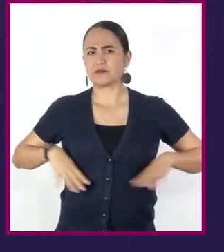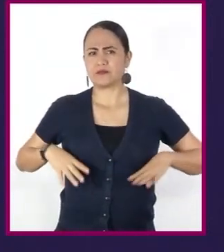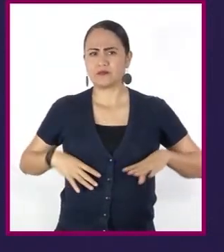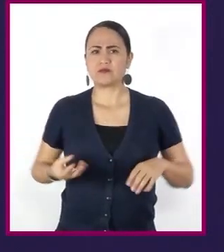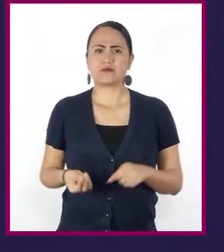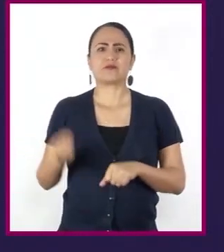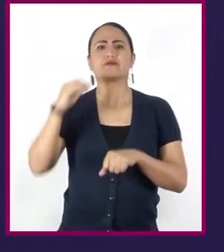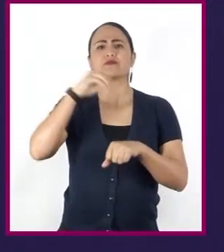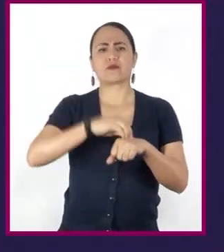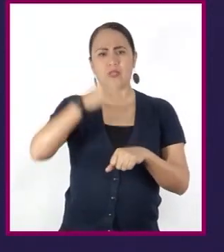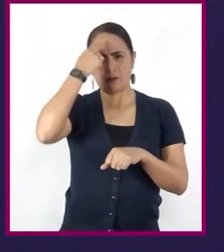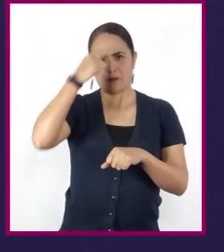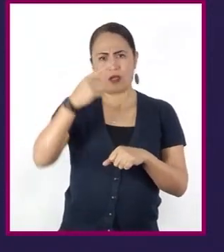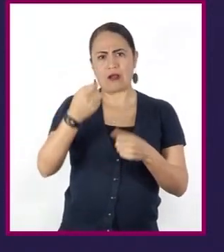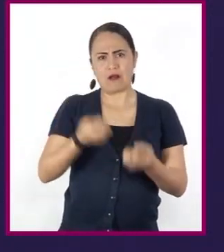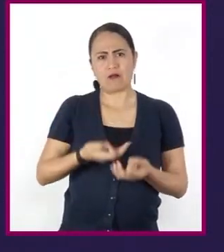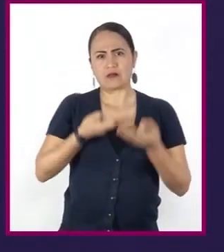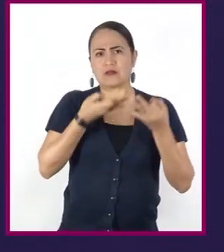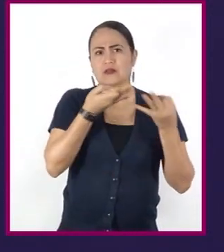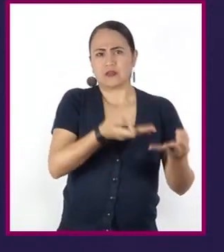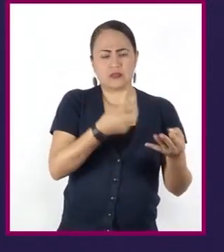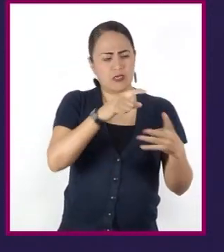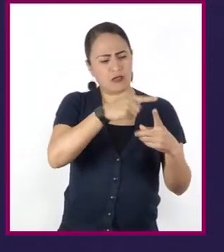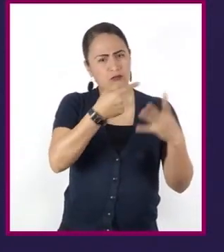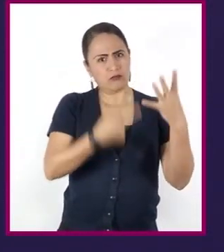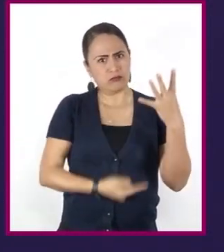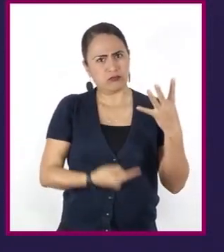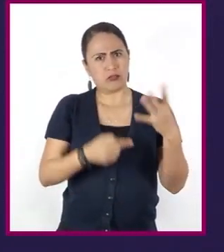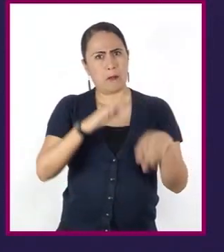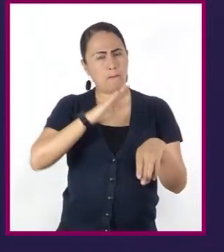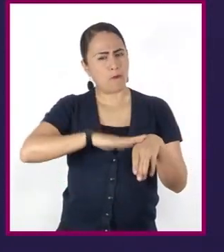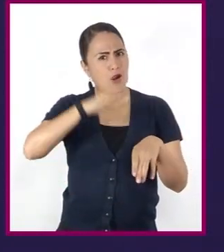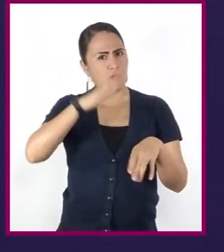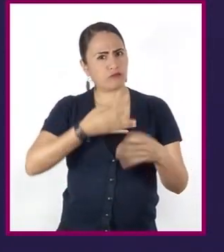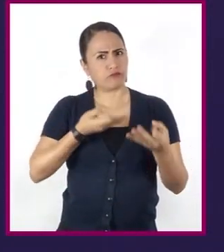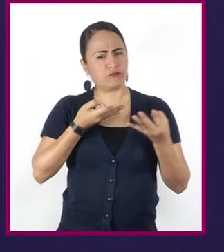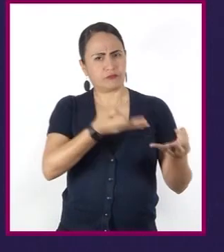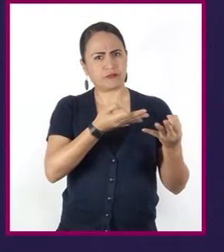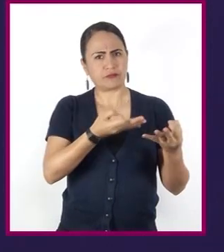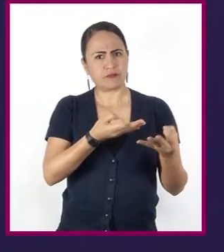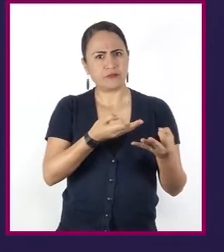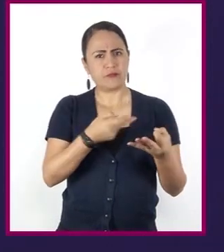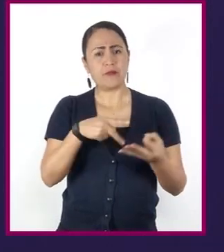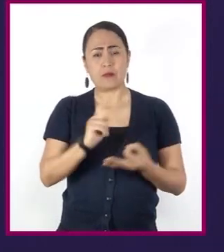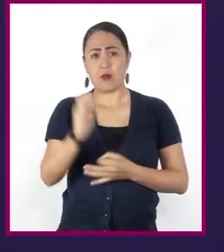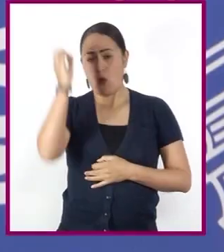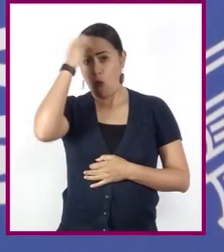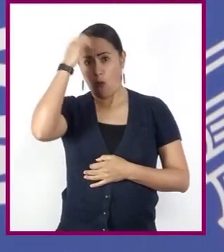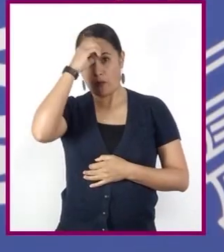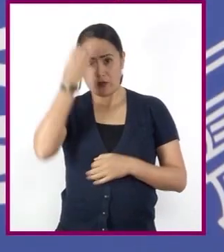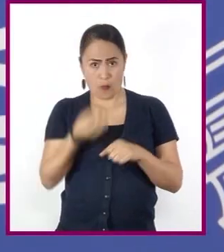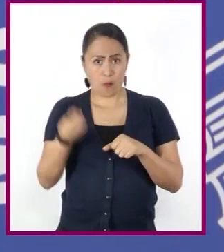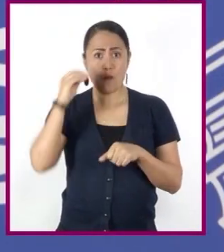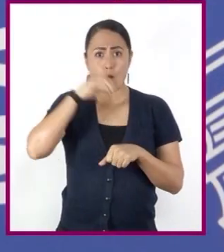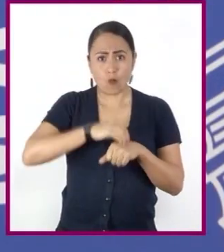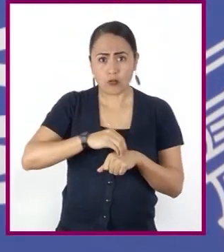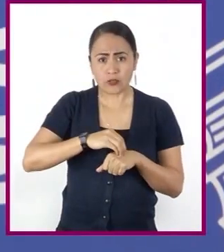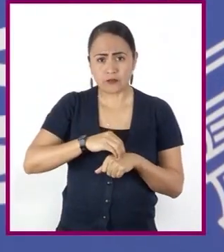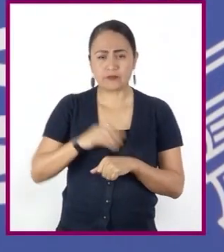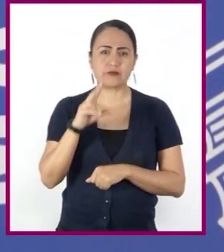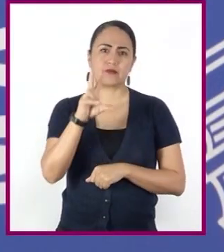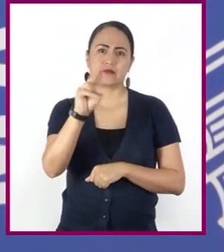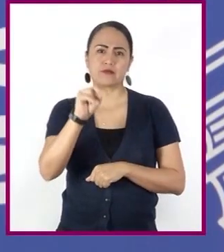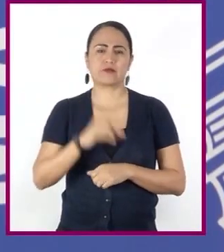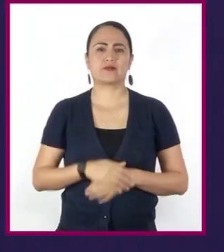para dar énfasis a ciertos aspectos de lo sucedido, pero sin reflejar una opinión. Para que